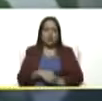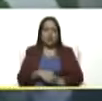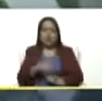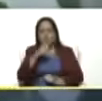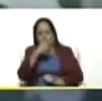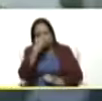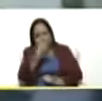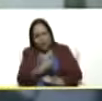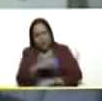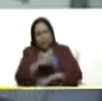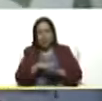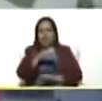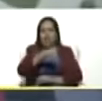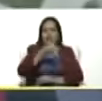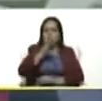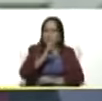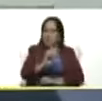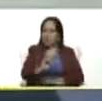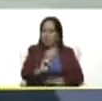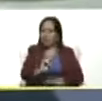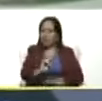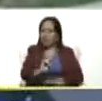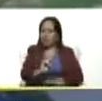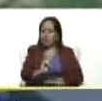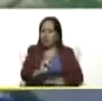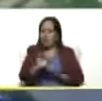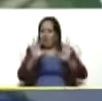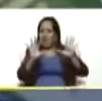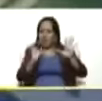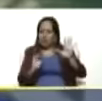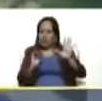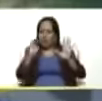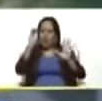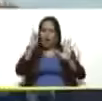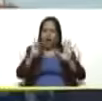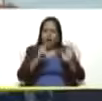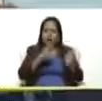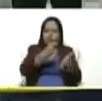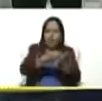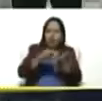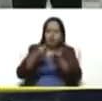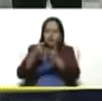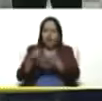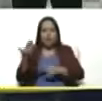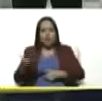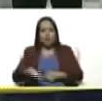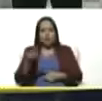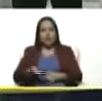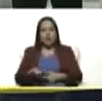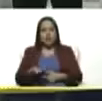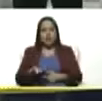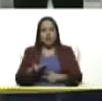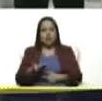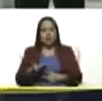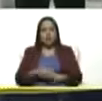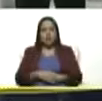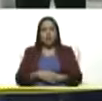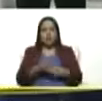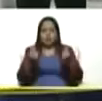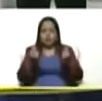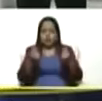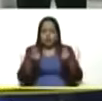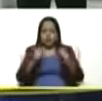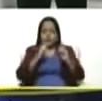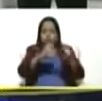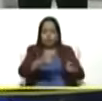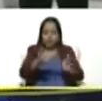porque nada más la taza no. Los 10 primeros lugares van a recibir un importante premio metálico para que